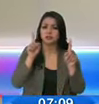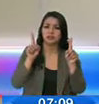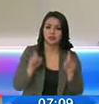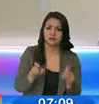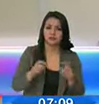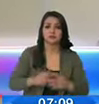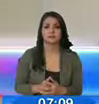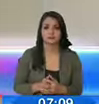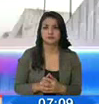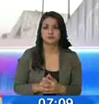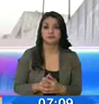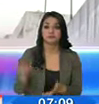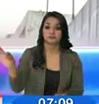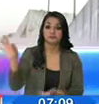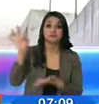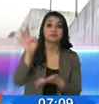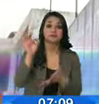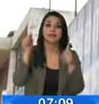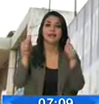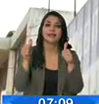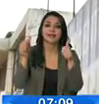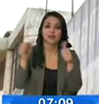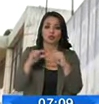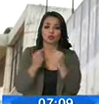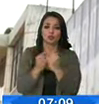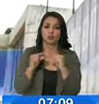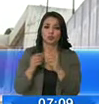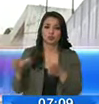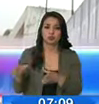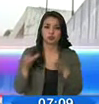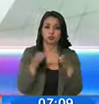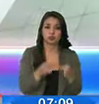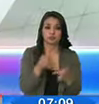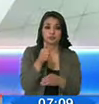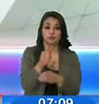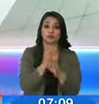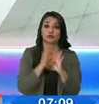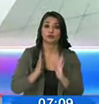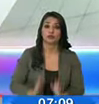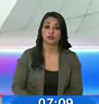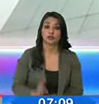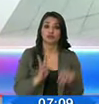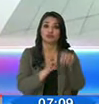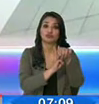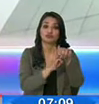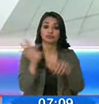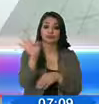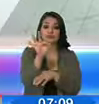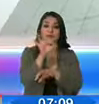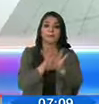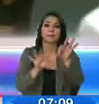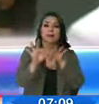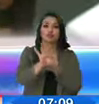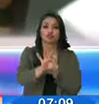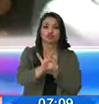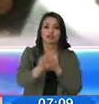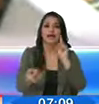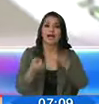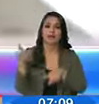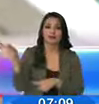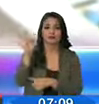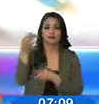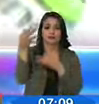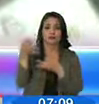nominado por terna. Un funcionario de la Supercom será quien se quede al frente hasta que se nombre al titular. Mientras dure